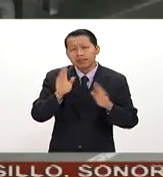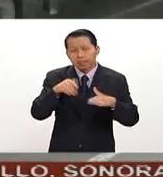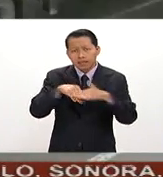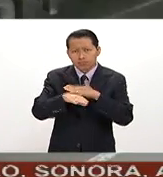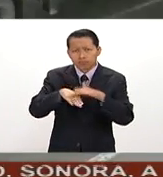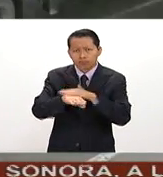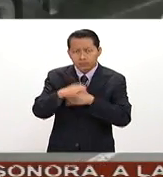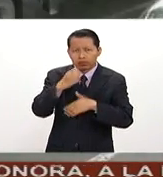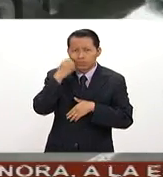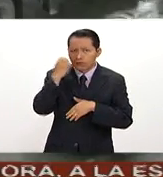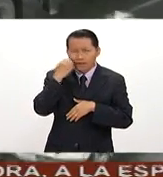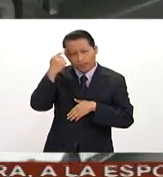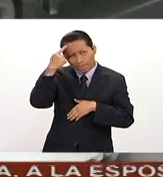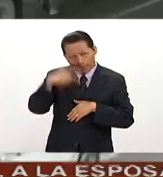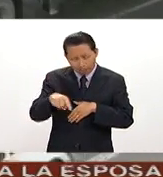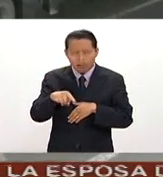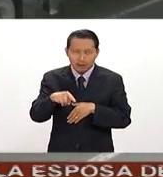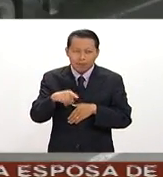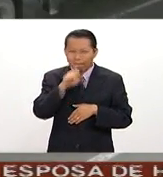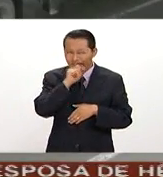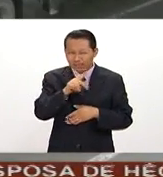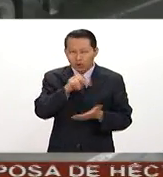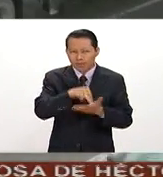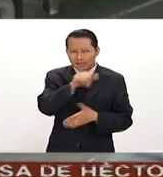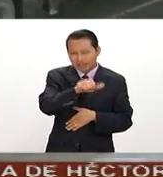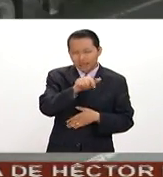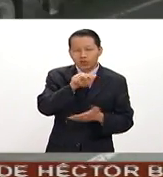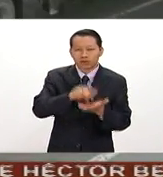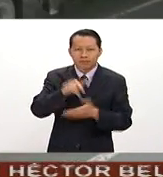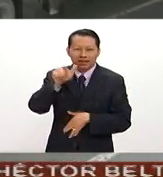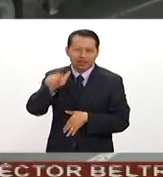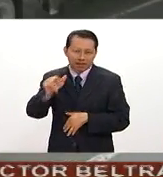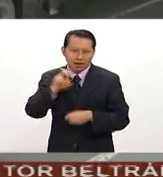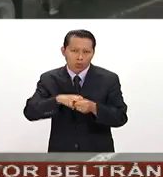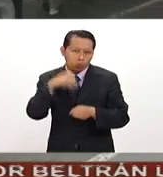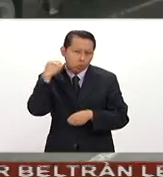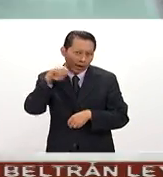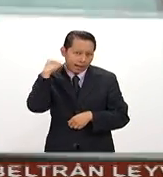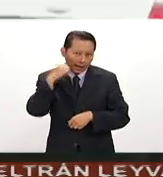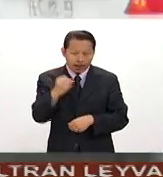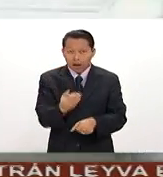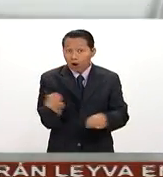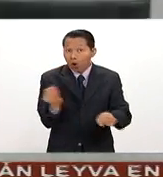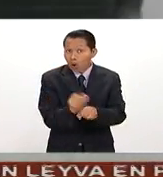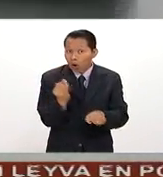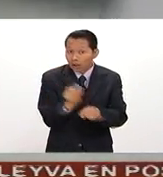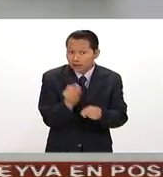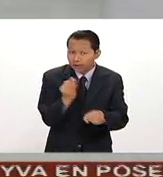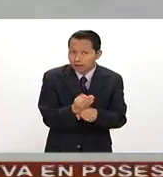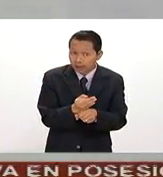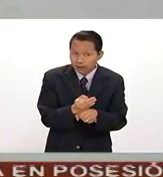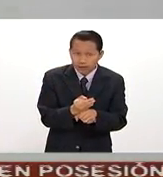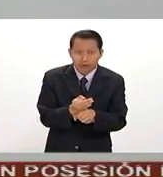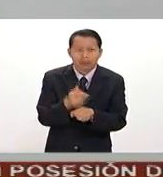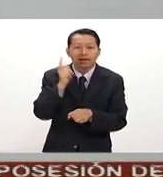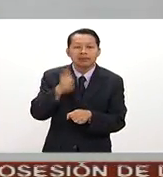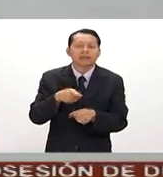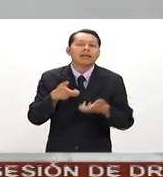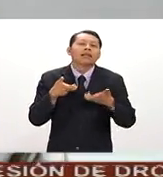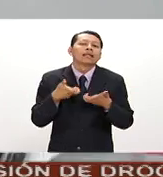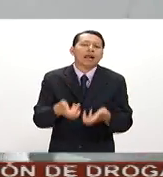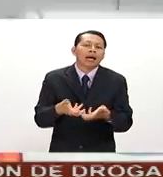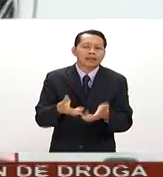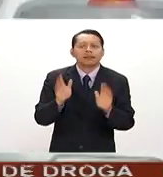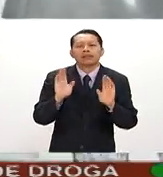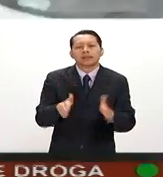para iniciar este ciclo escolar 2016-2017. En Oaxaca ahorita en estos momentos las calles